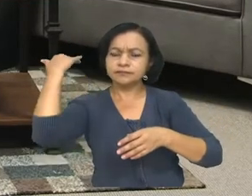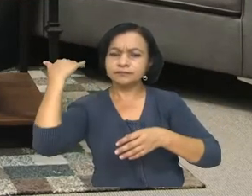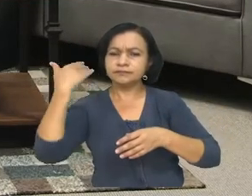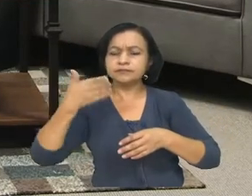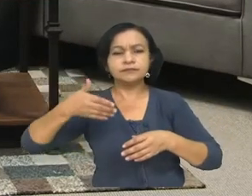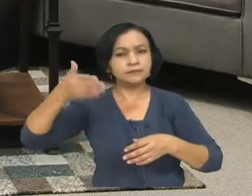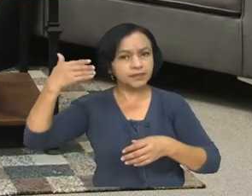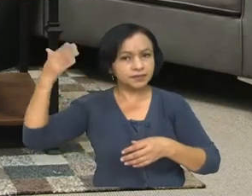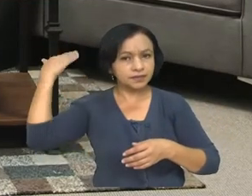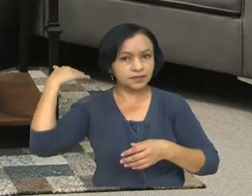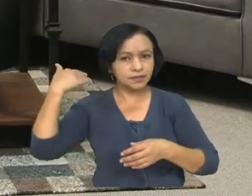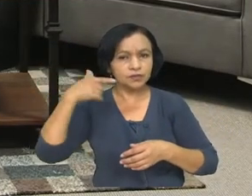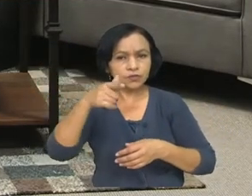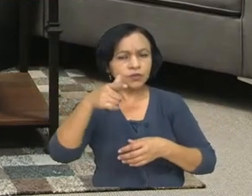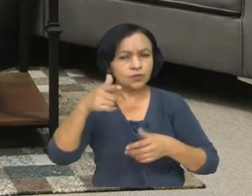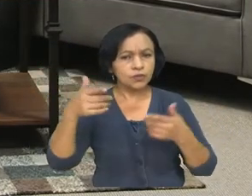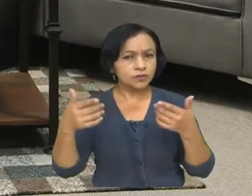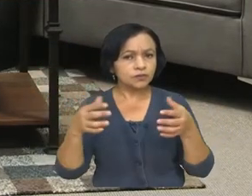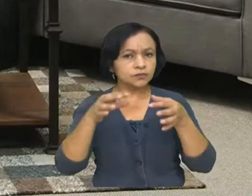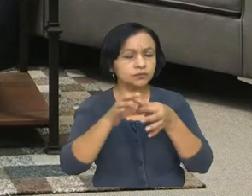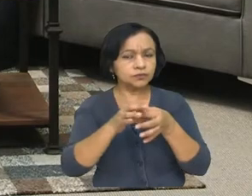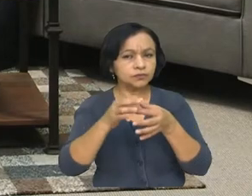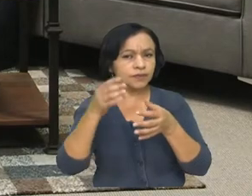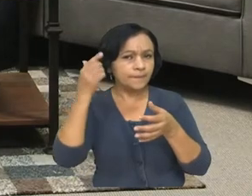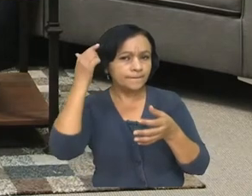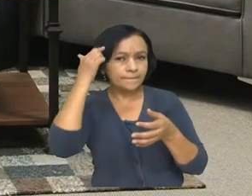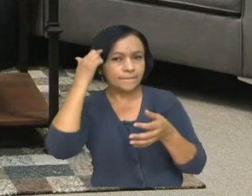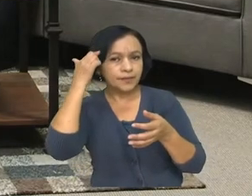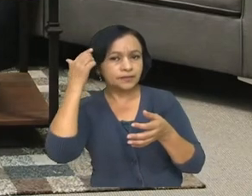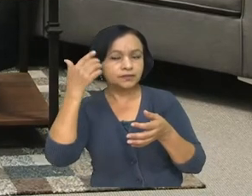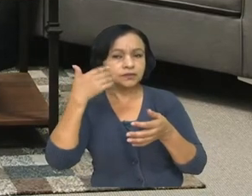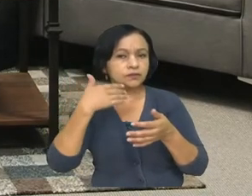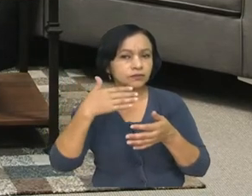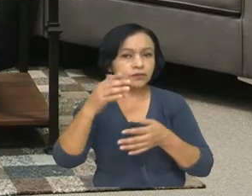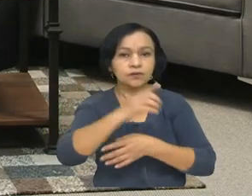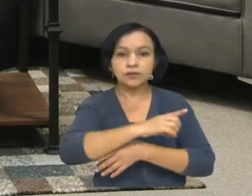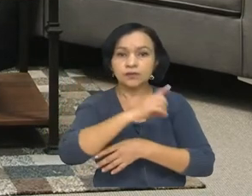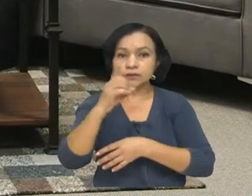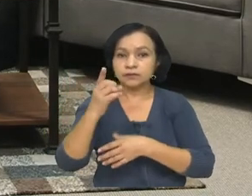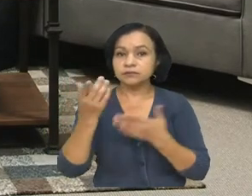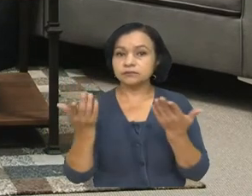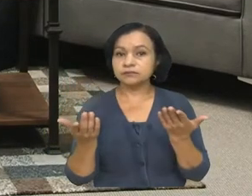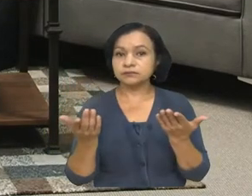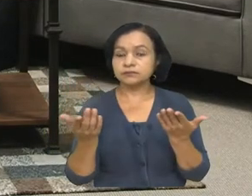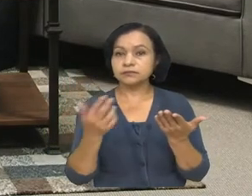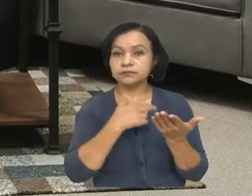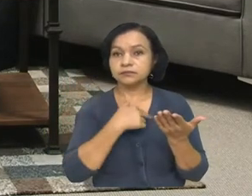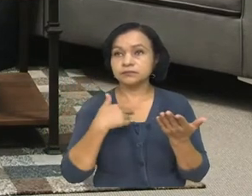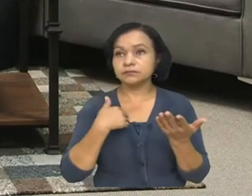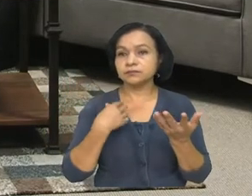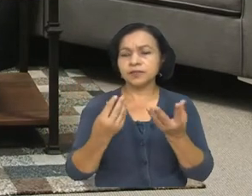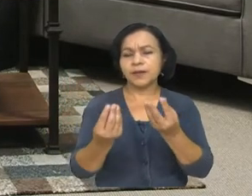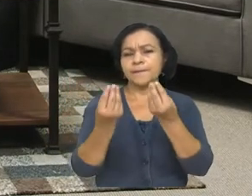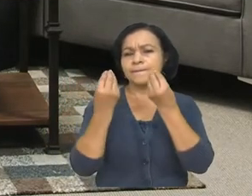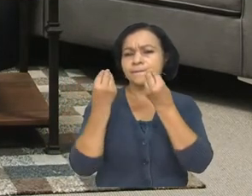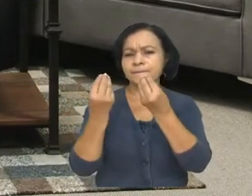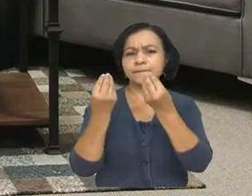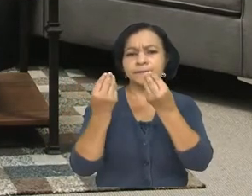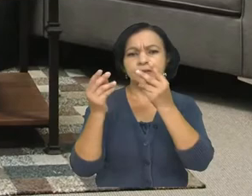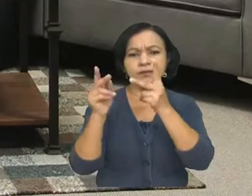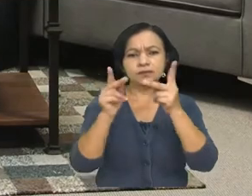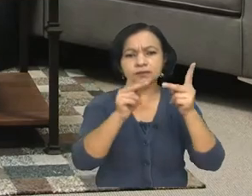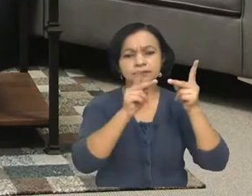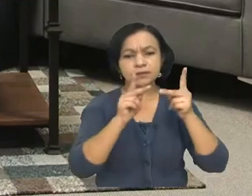estaba metido en esta lucha, ¿se imaginó en algún momento que eran tantos miles de nicaragüenses que